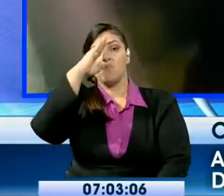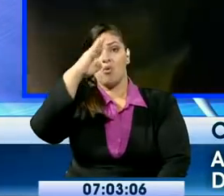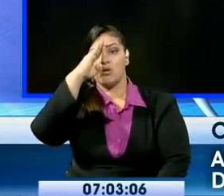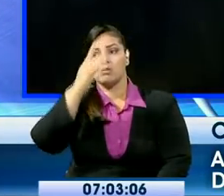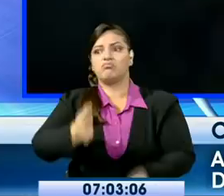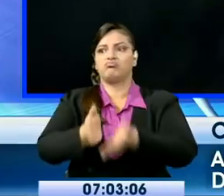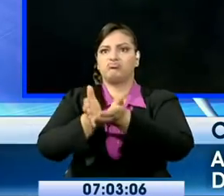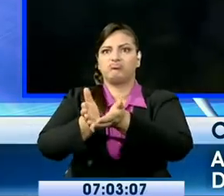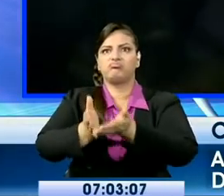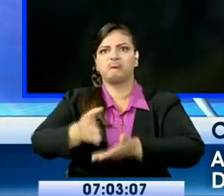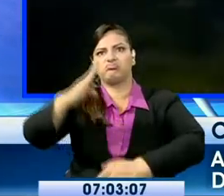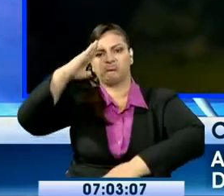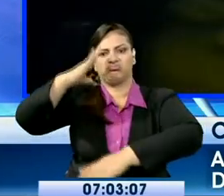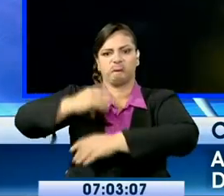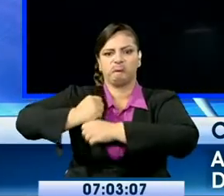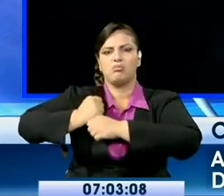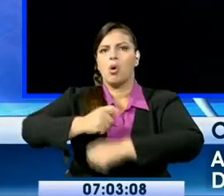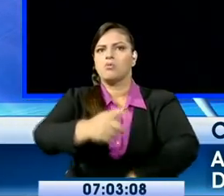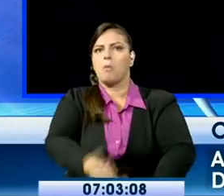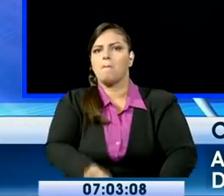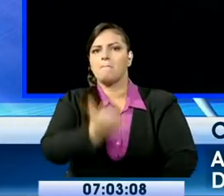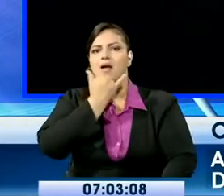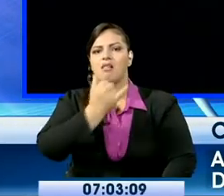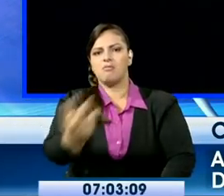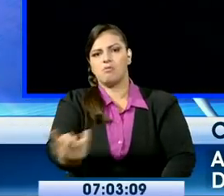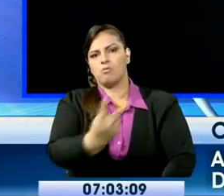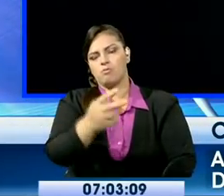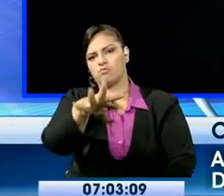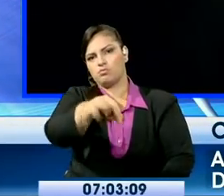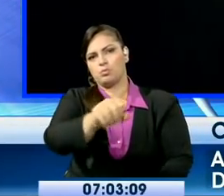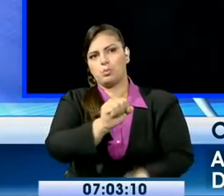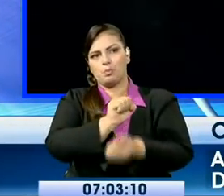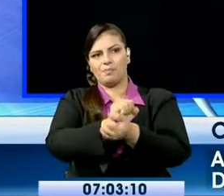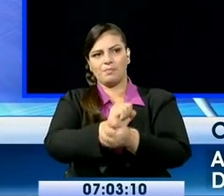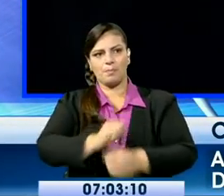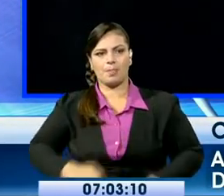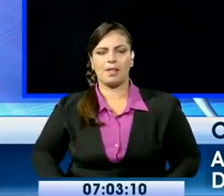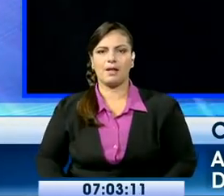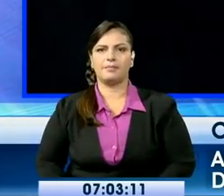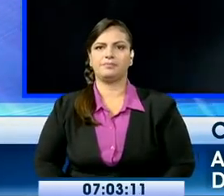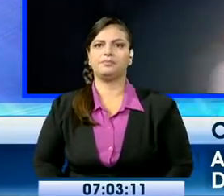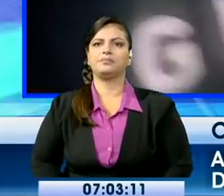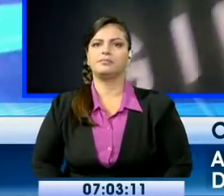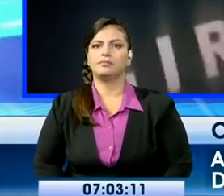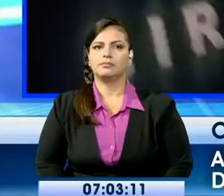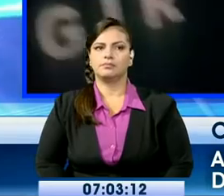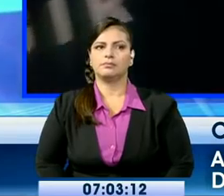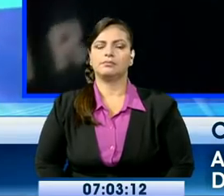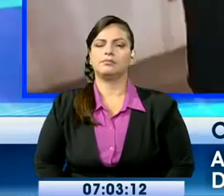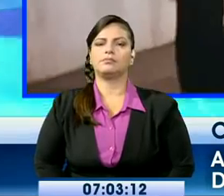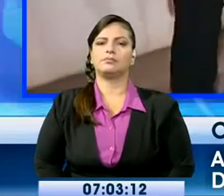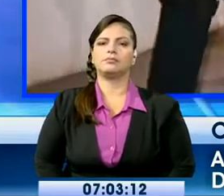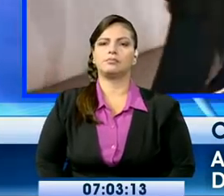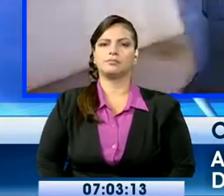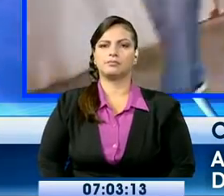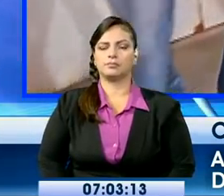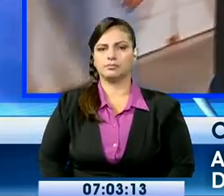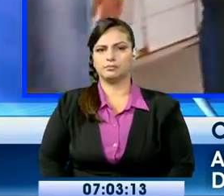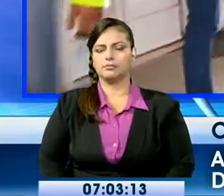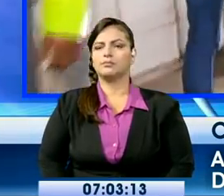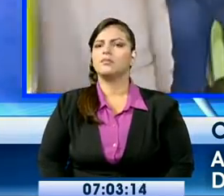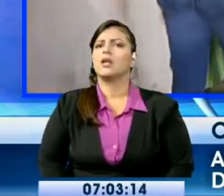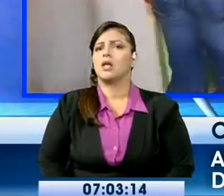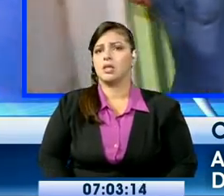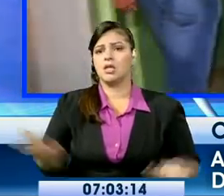como a ese mal miembro de la Marina. Ningún reparo. El problema no está en identificar estos malos elementos, sino cuando no se lo